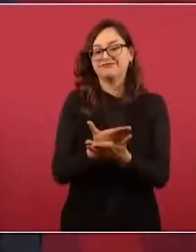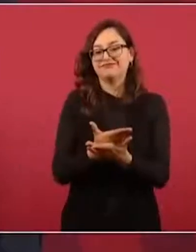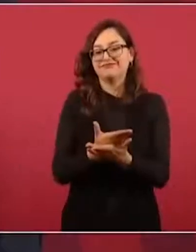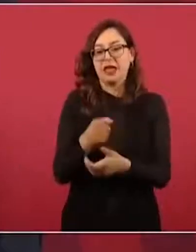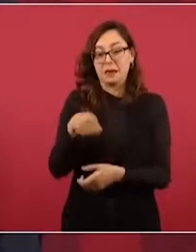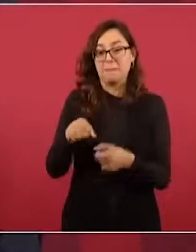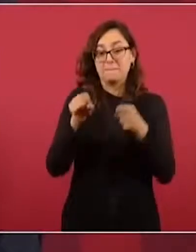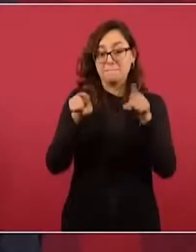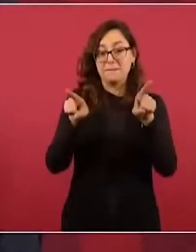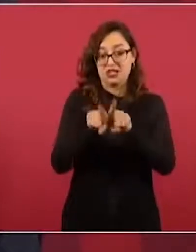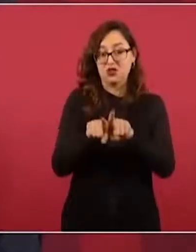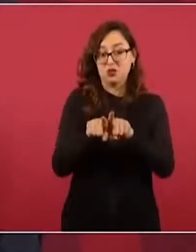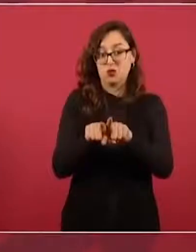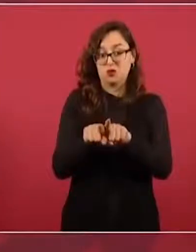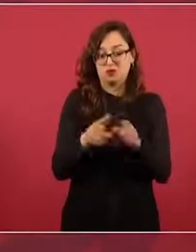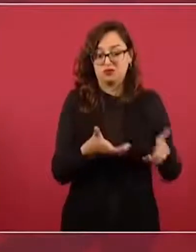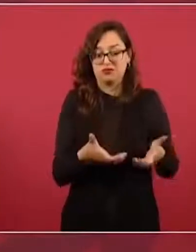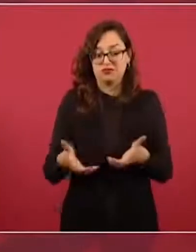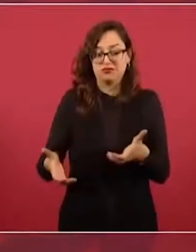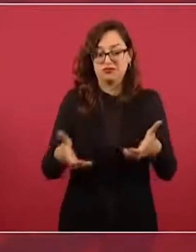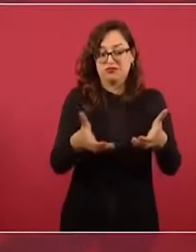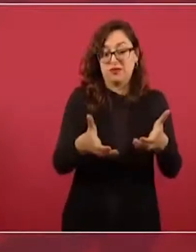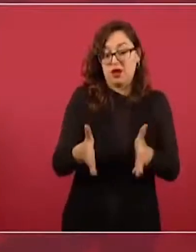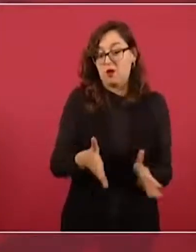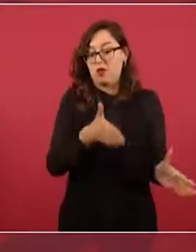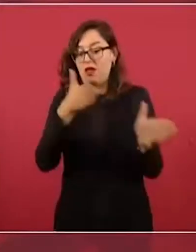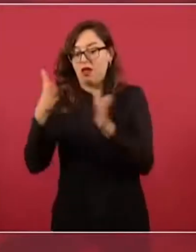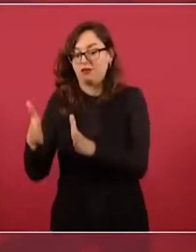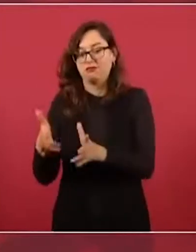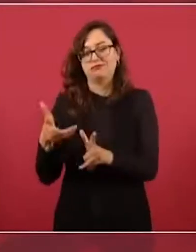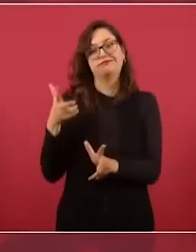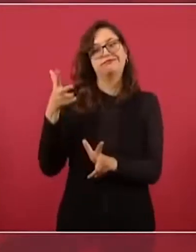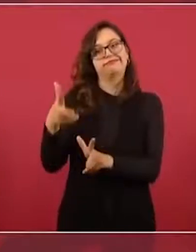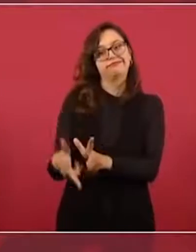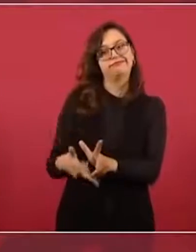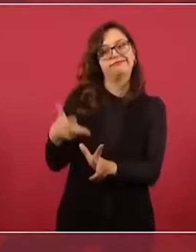trenes, de pasajeros.